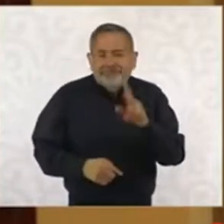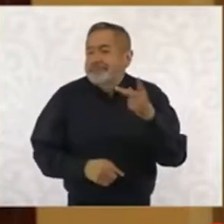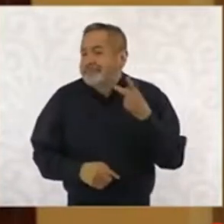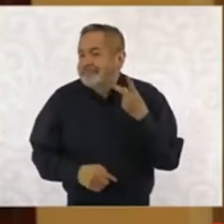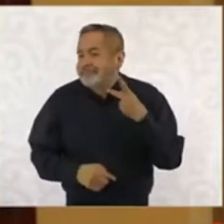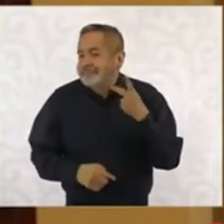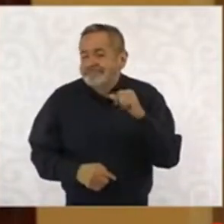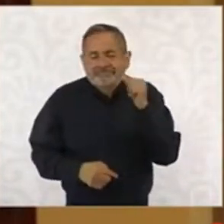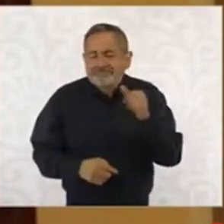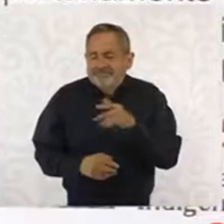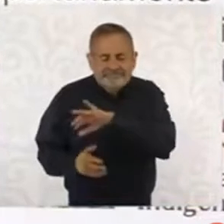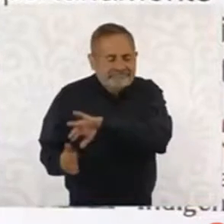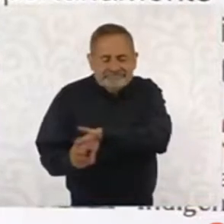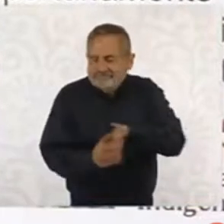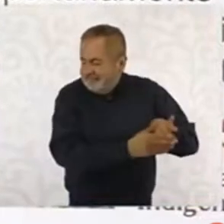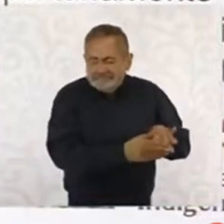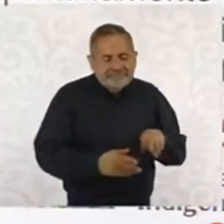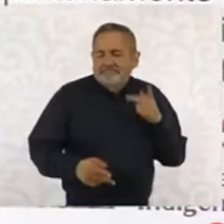político,